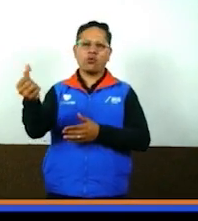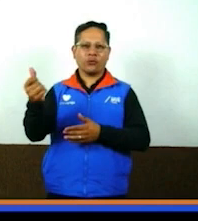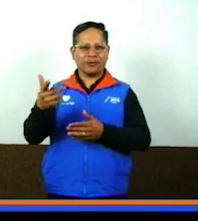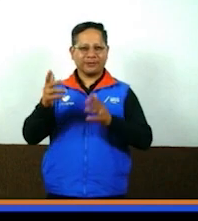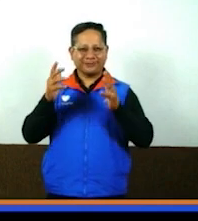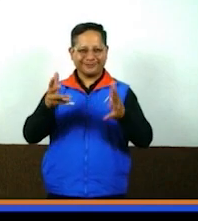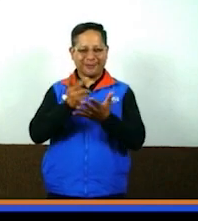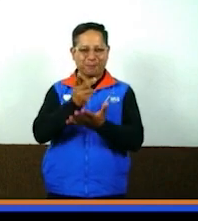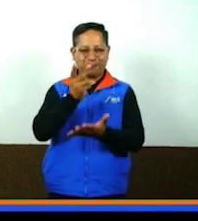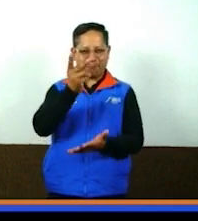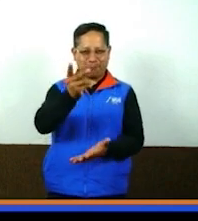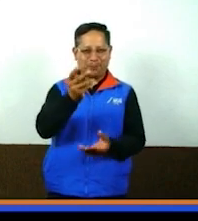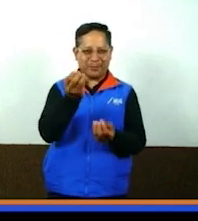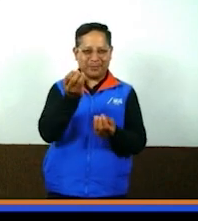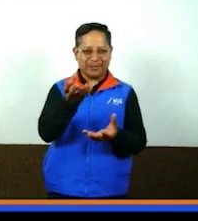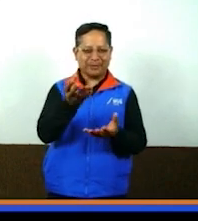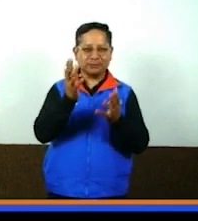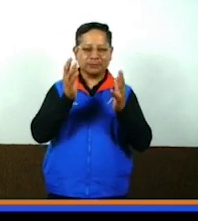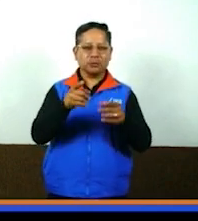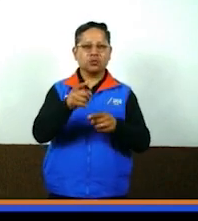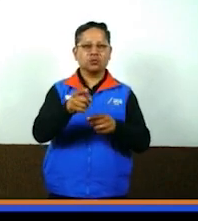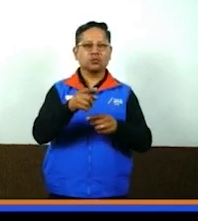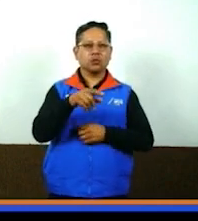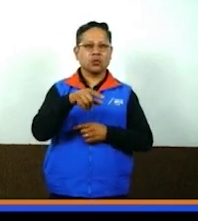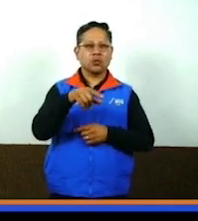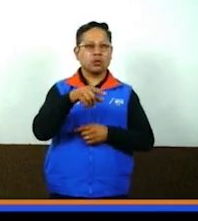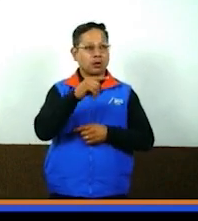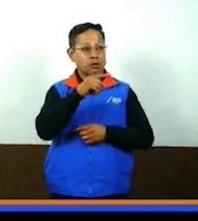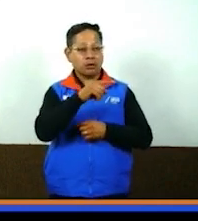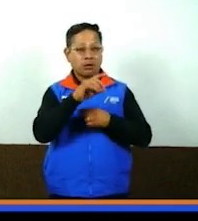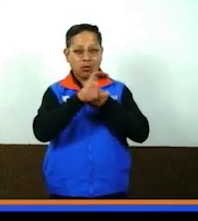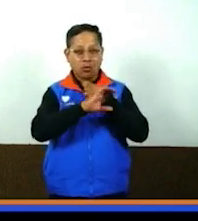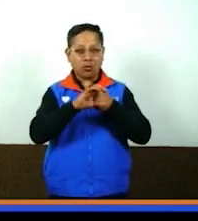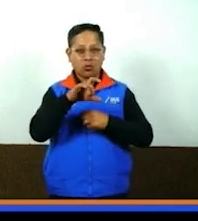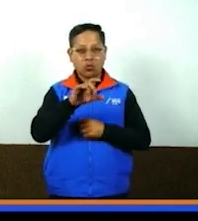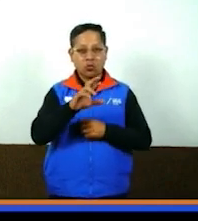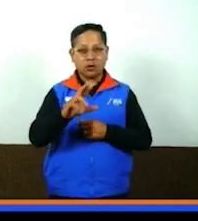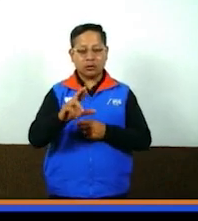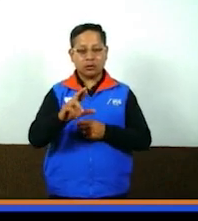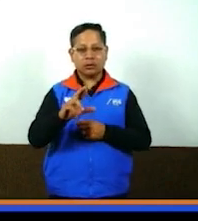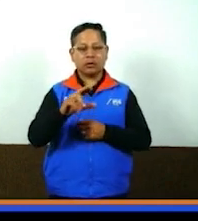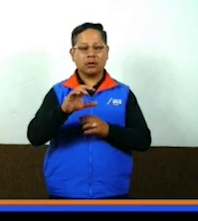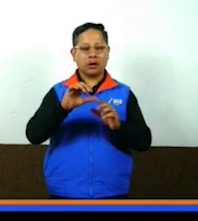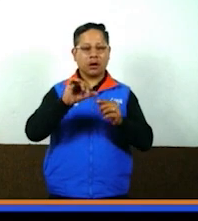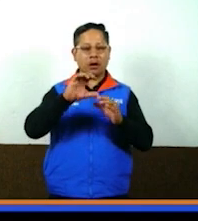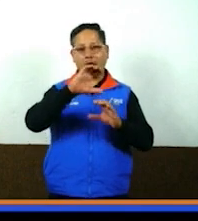guardan. Así es. Y pues pueden usar este QR o buscarnos con @CEMEFI o